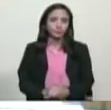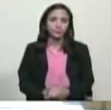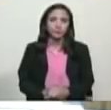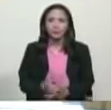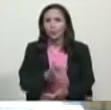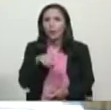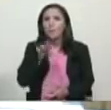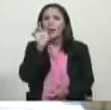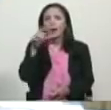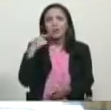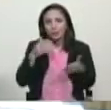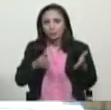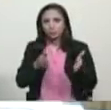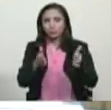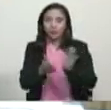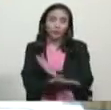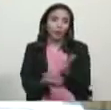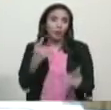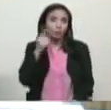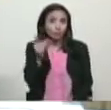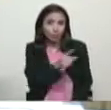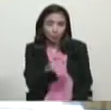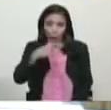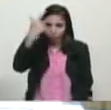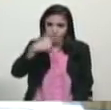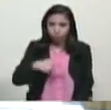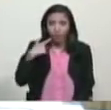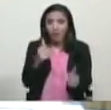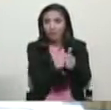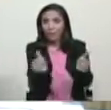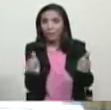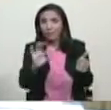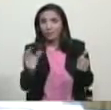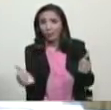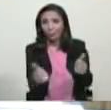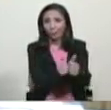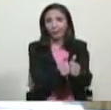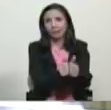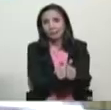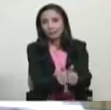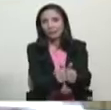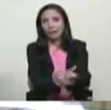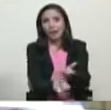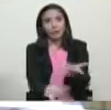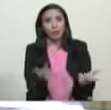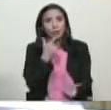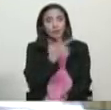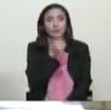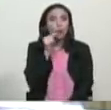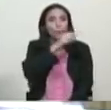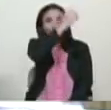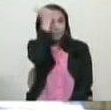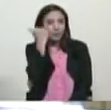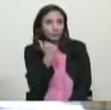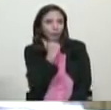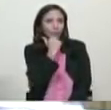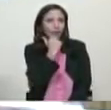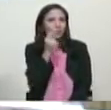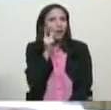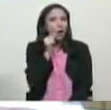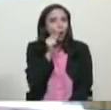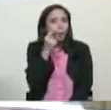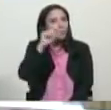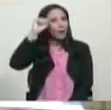un país, ser o no ser, independencia o nada, diría el gran Francisco de Miranda, y